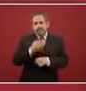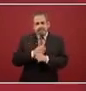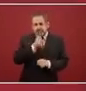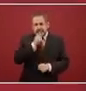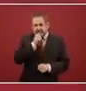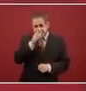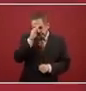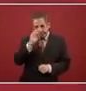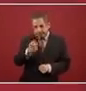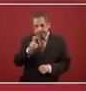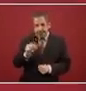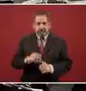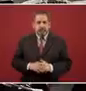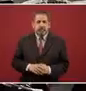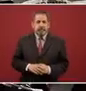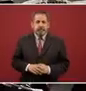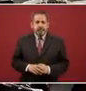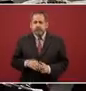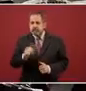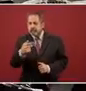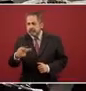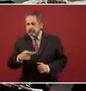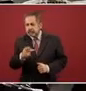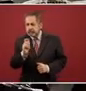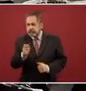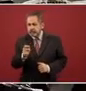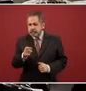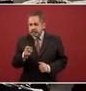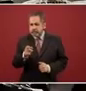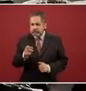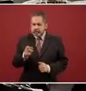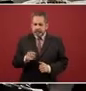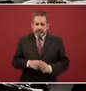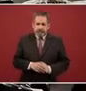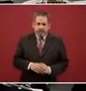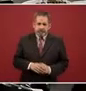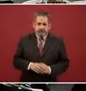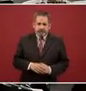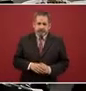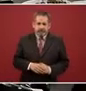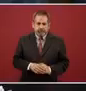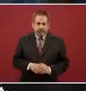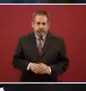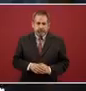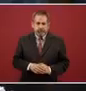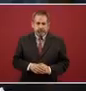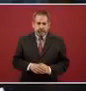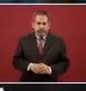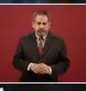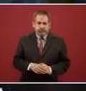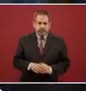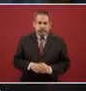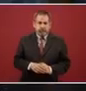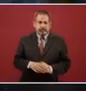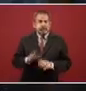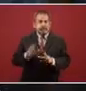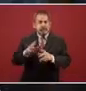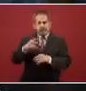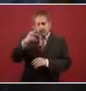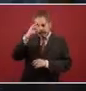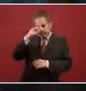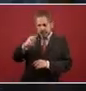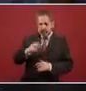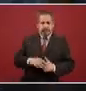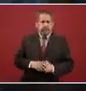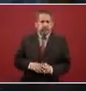considerarse este tipo de aditamentos. La otra pregunta es sobre… Sí, como México está preparado, usted dice que México se prepara. México preparado. ¿Las